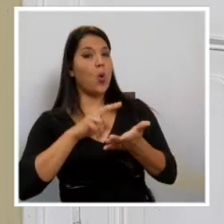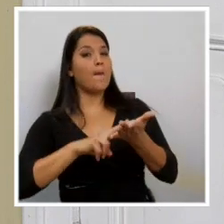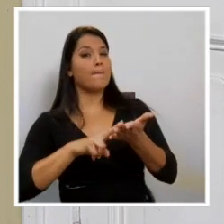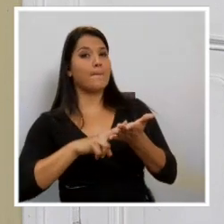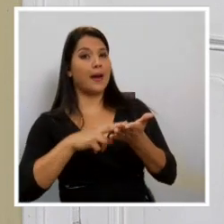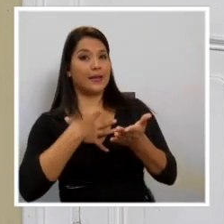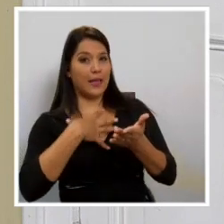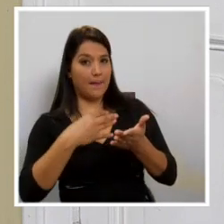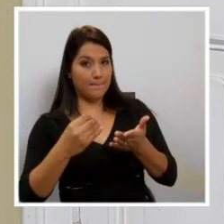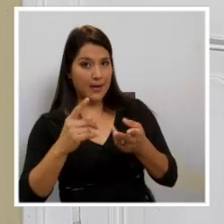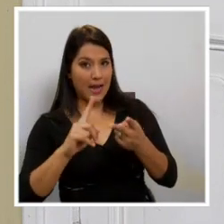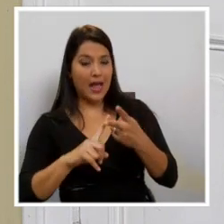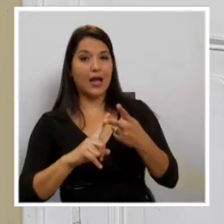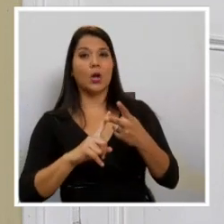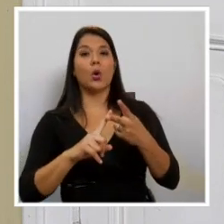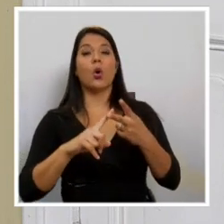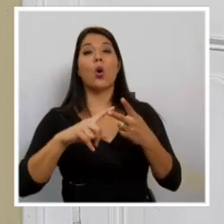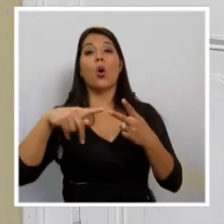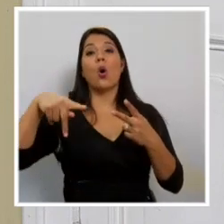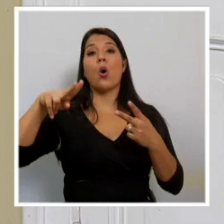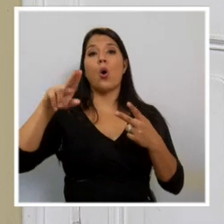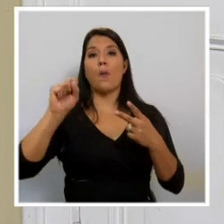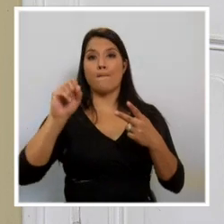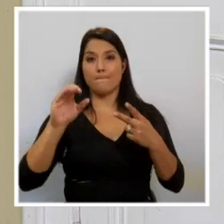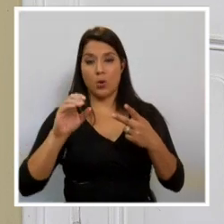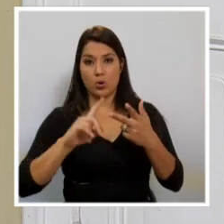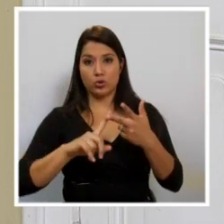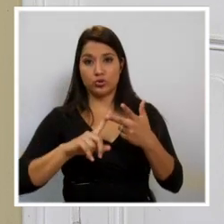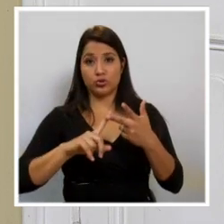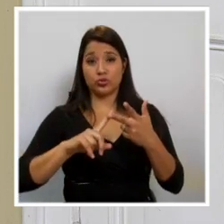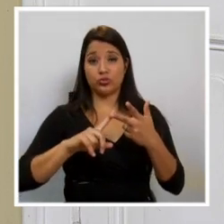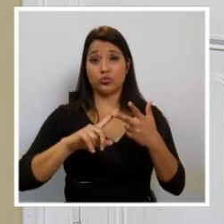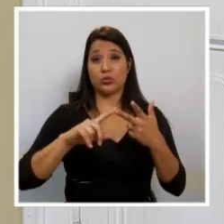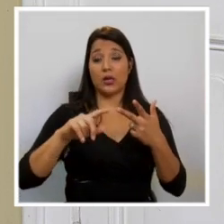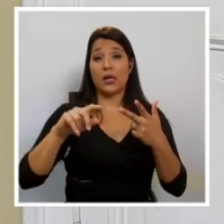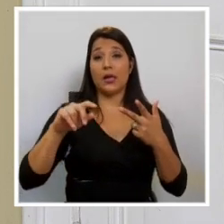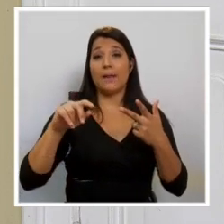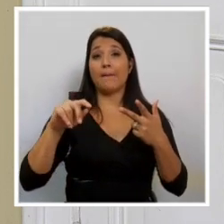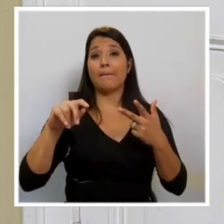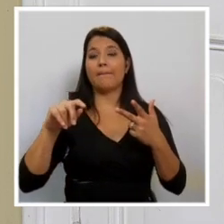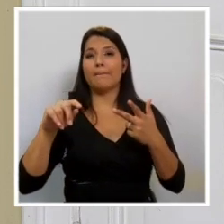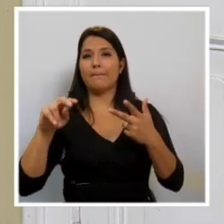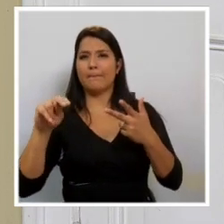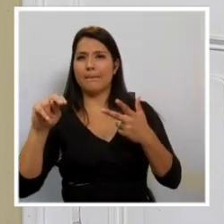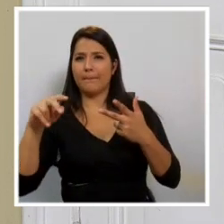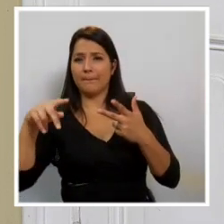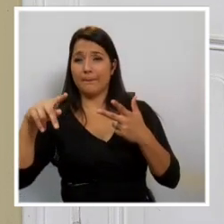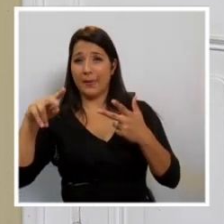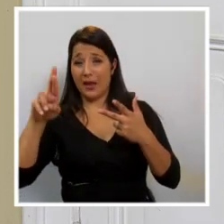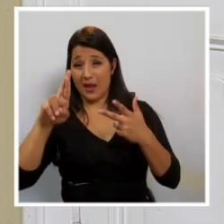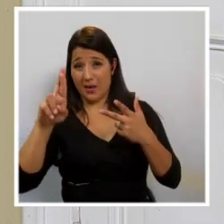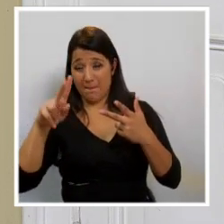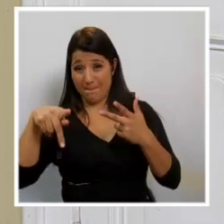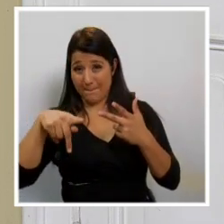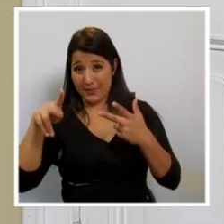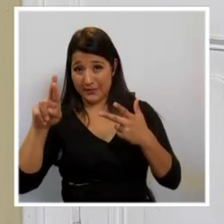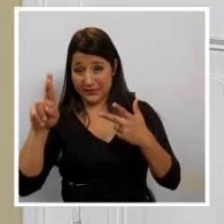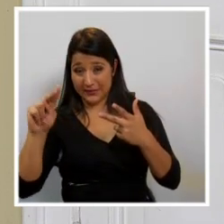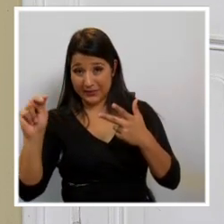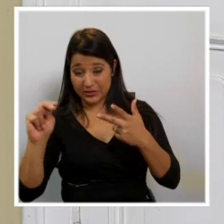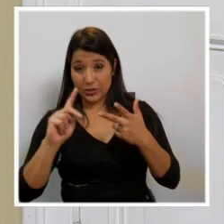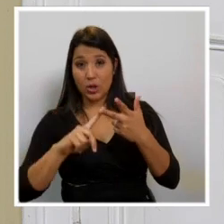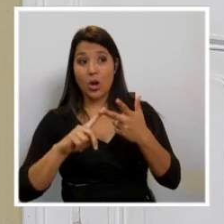el Partido de Liberación Nacional y Restauración, podrían teóricamente fácilmente nombrar todo el